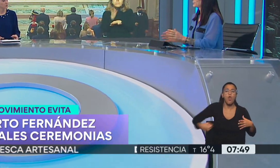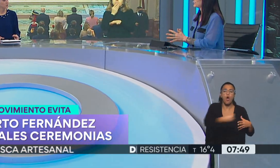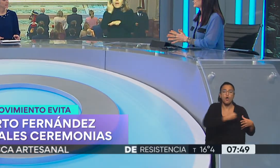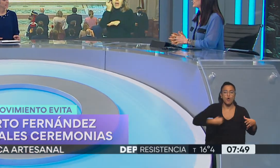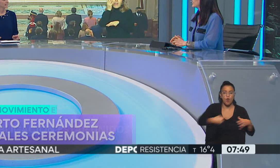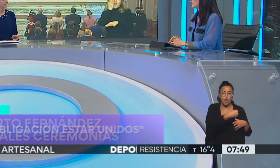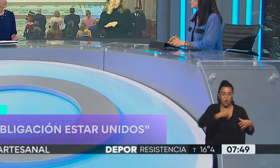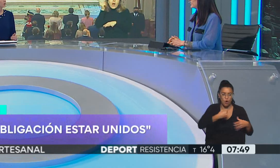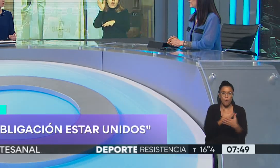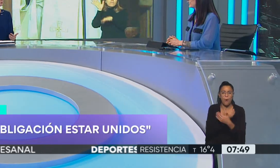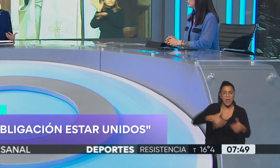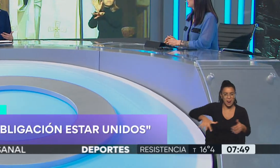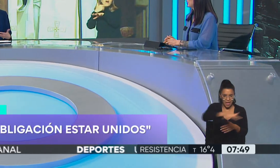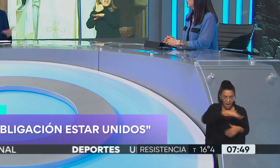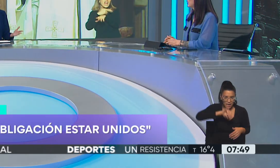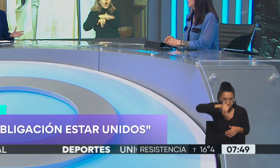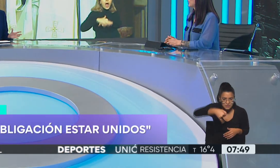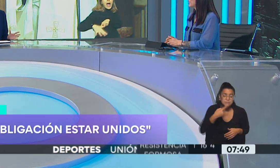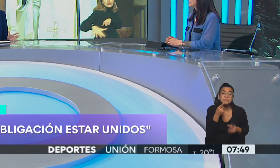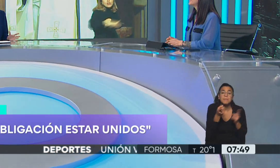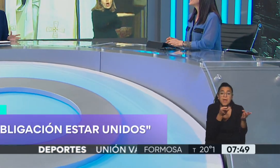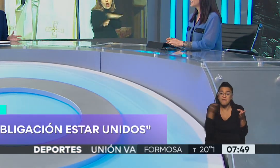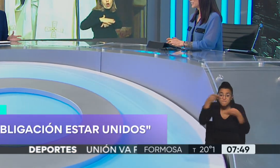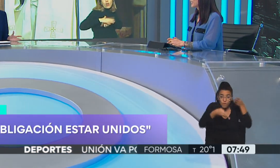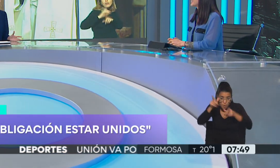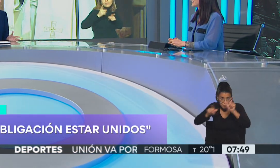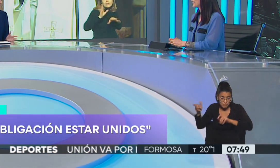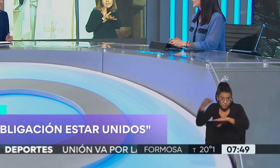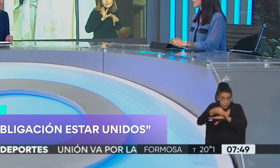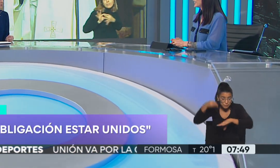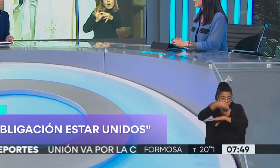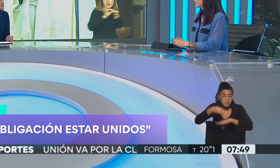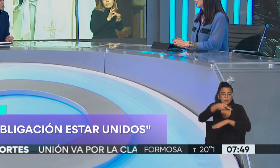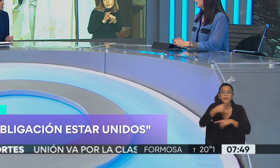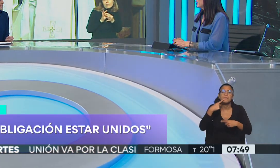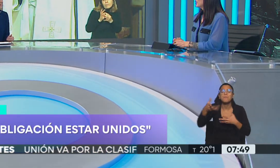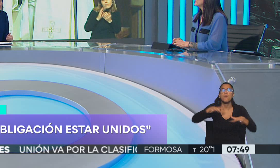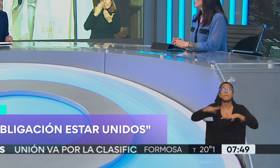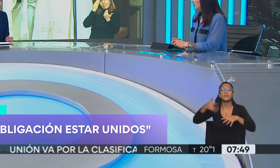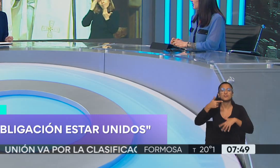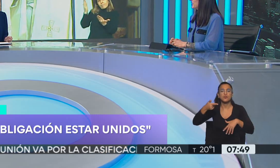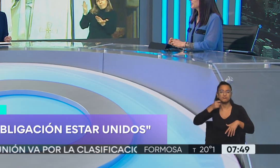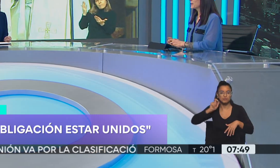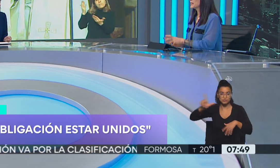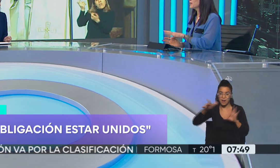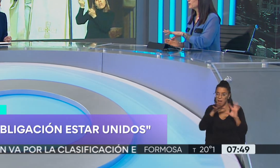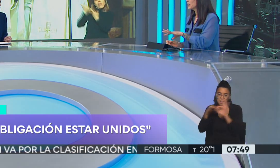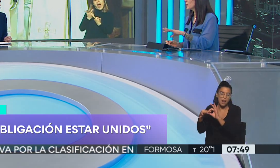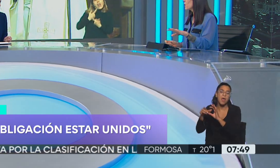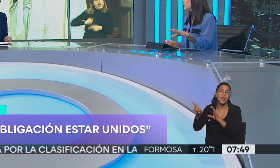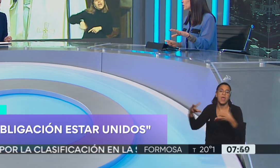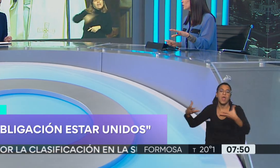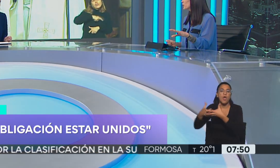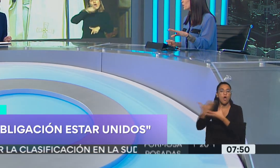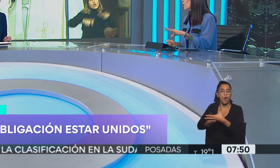en florencio varela y con asistentes a ese logro que referencia van a movimientos sociales afines al exactamente alberto